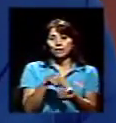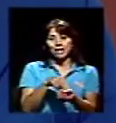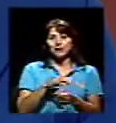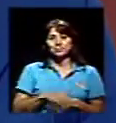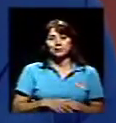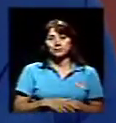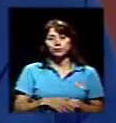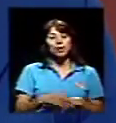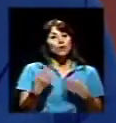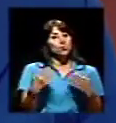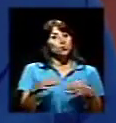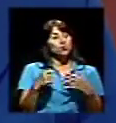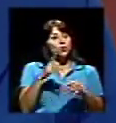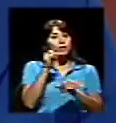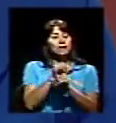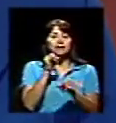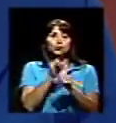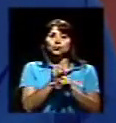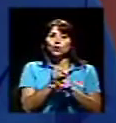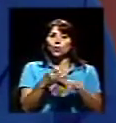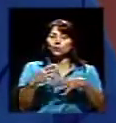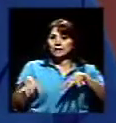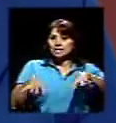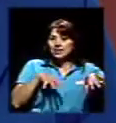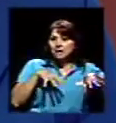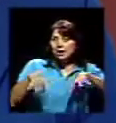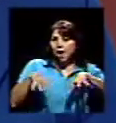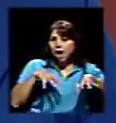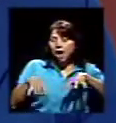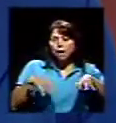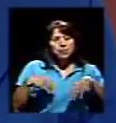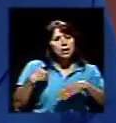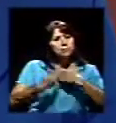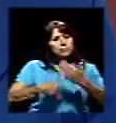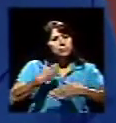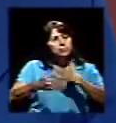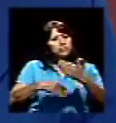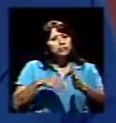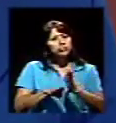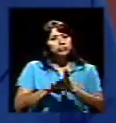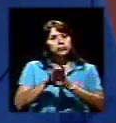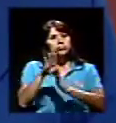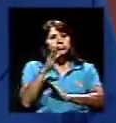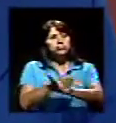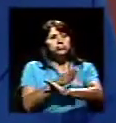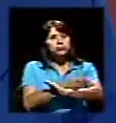que es una institución dinámica, que está viva y que está creciendo constantemente.